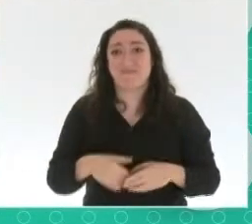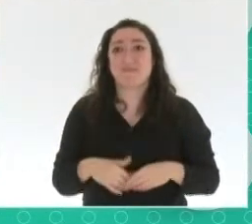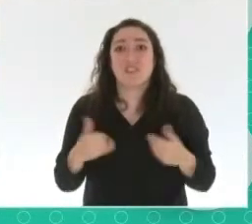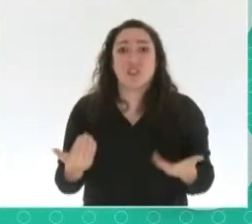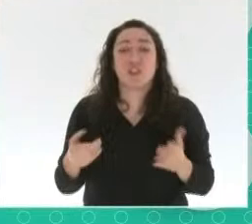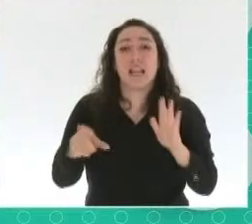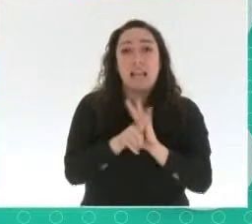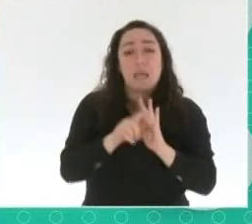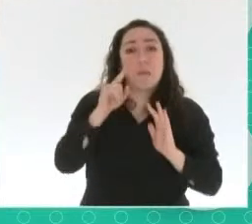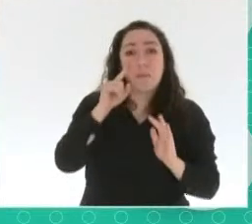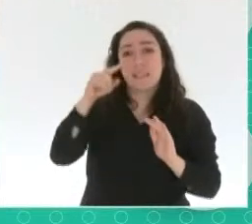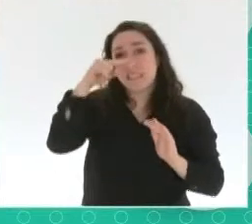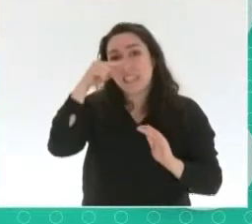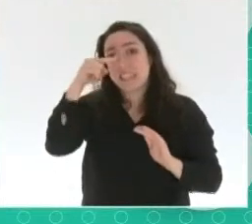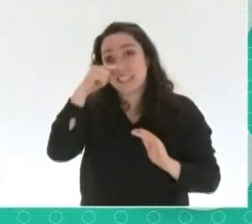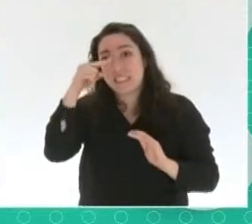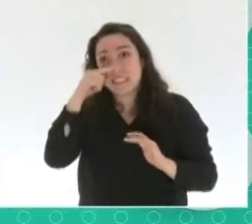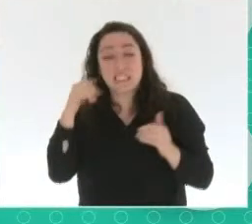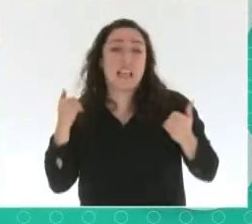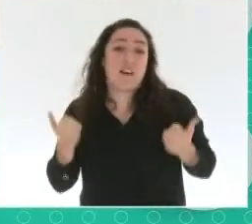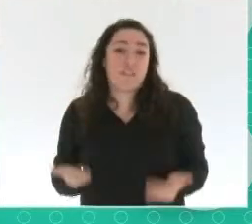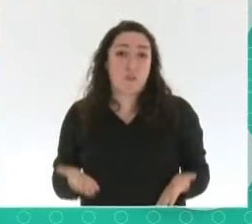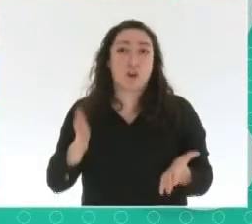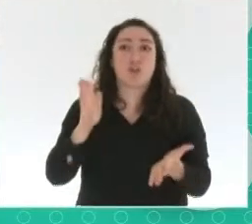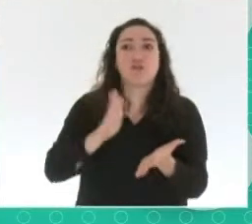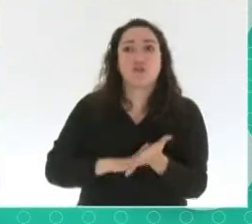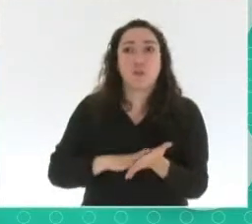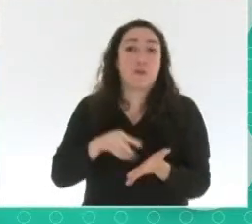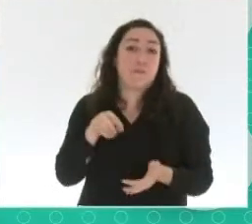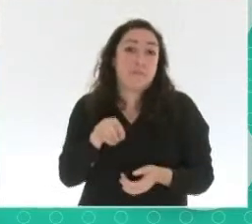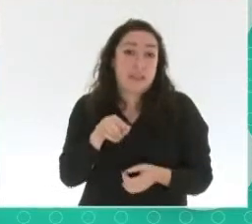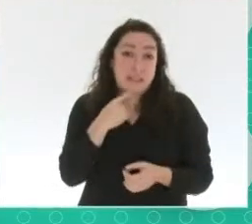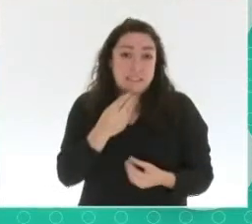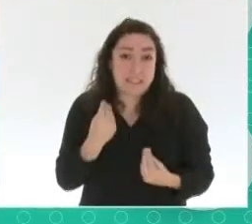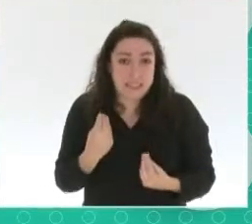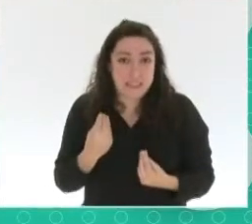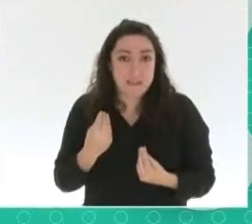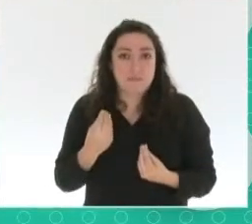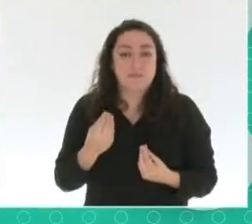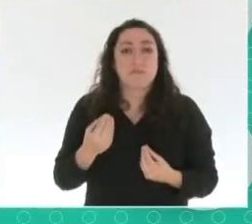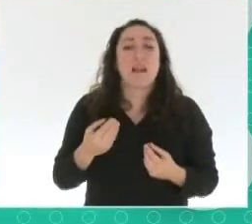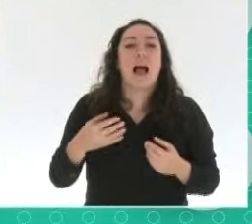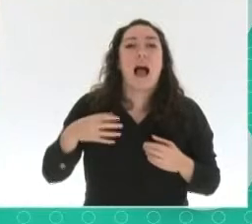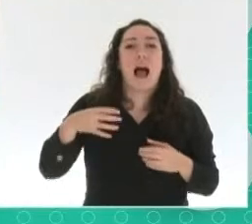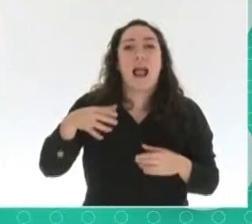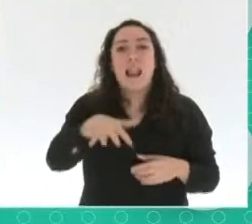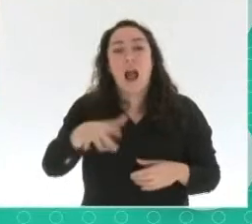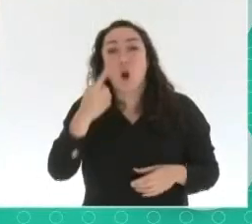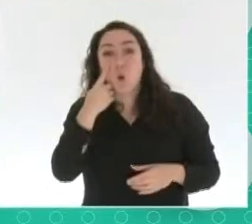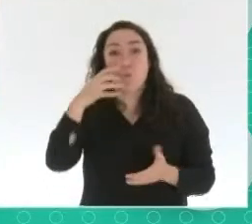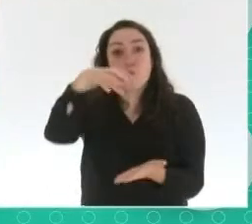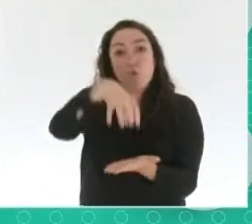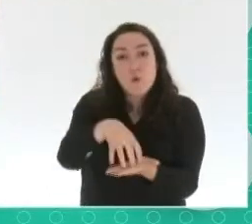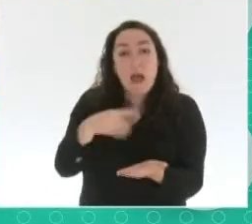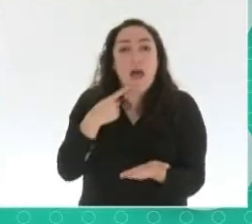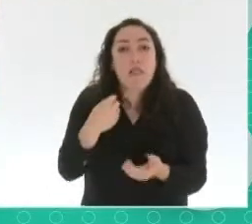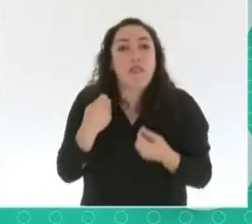ley 1777 en el cual se otorga a las comunas